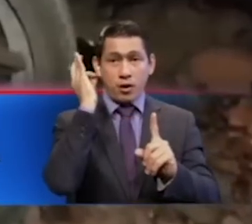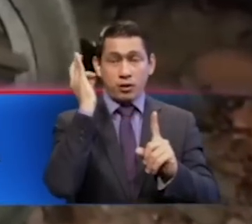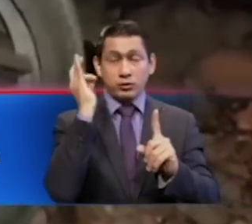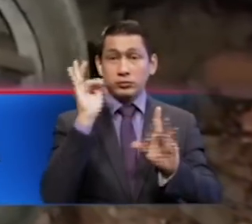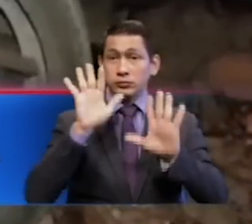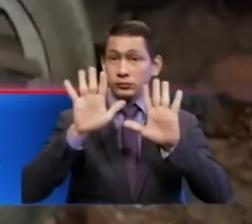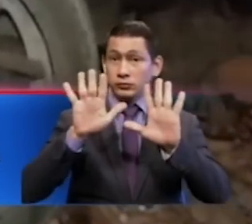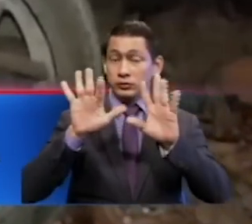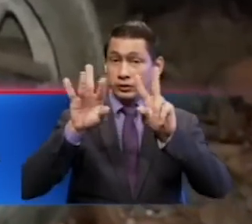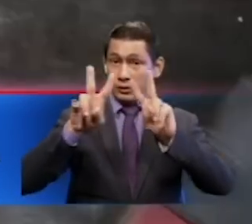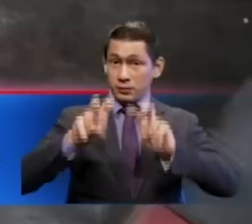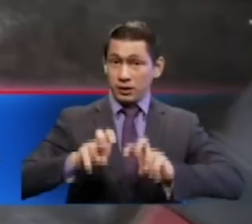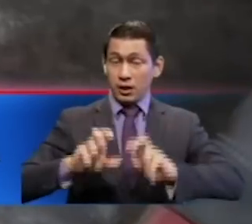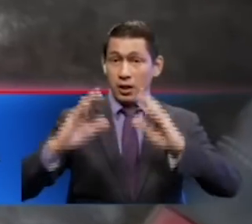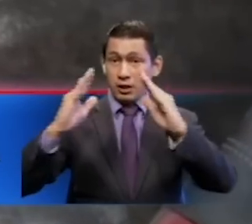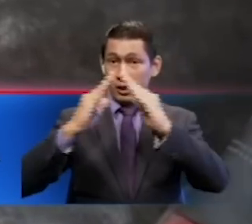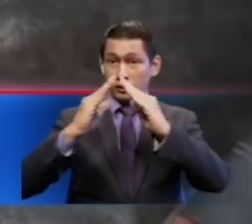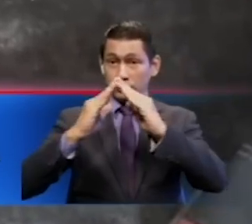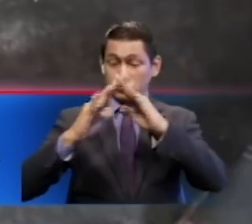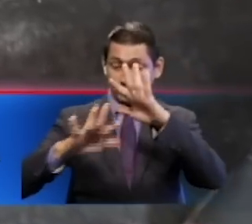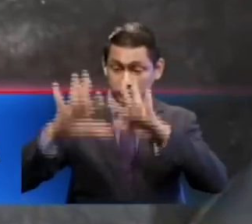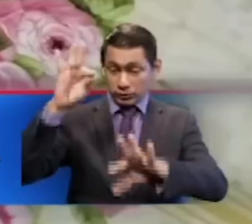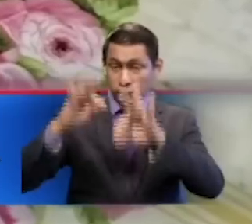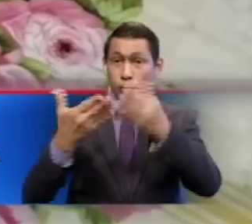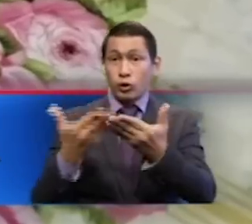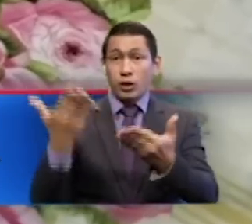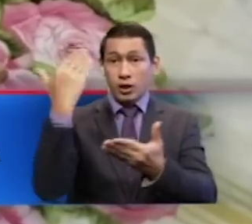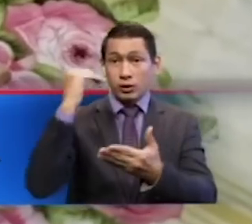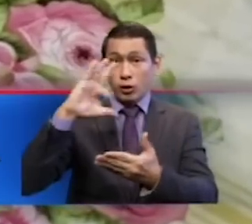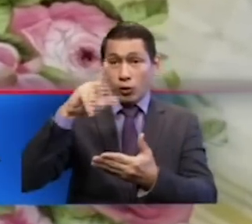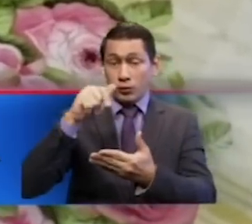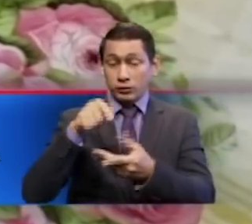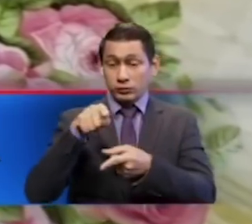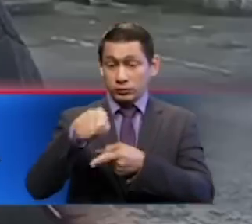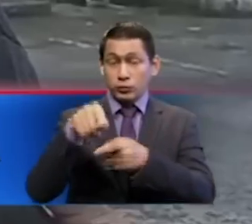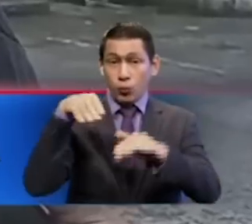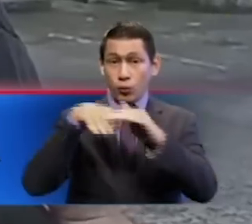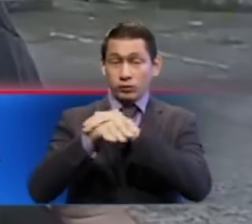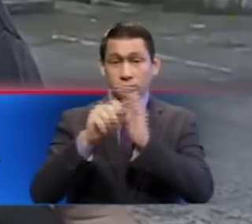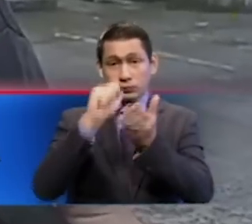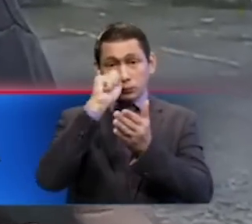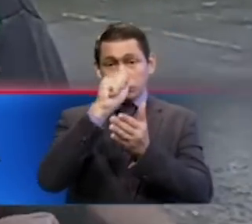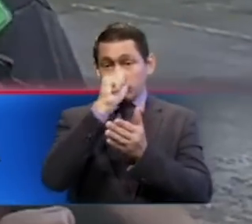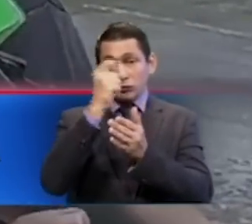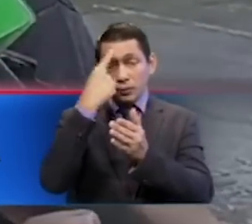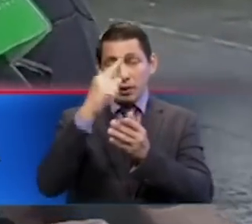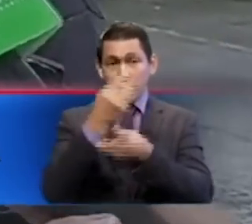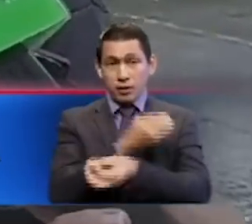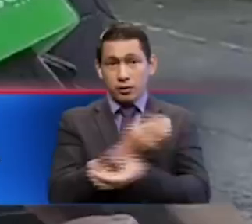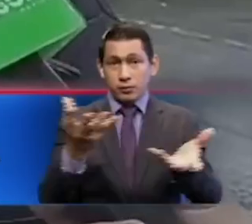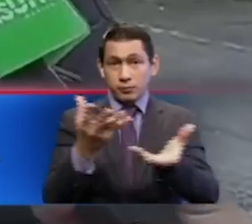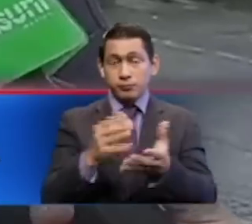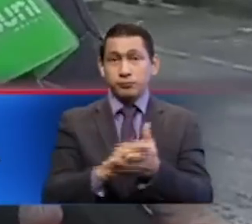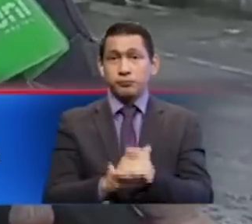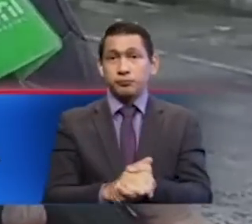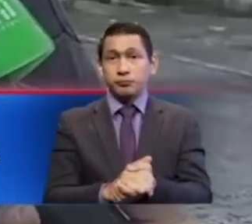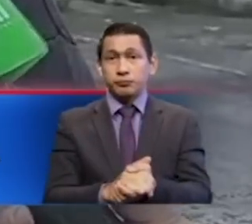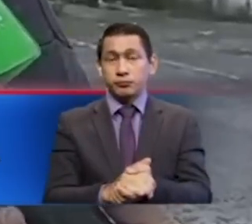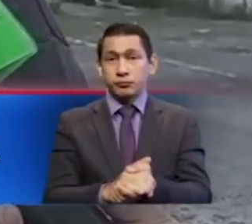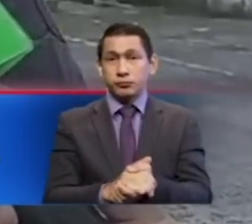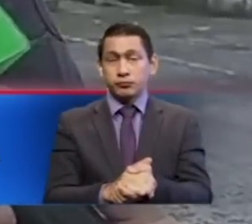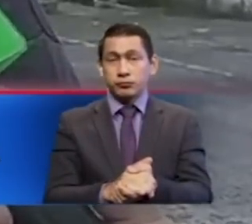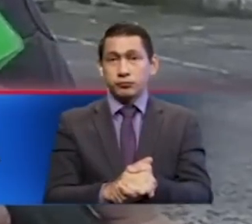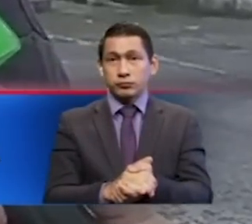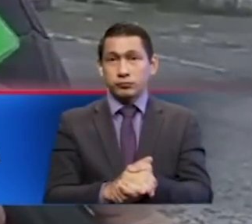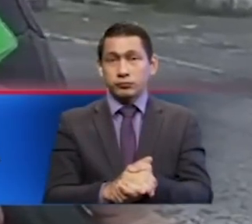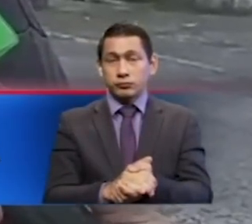allanaron una casa, encontraron objetos robados y también droga lista para distribuir. 2 bicicletas que igualmente se encontraban